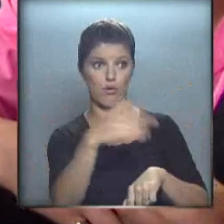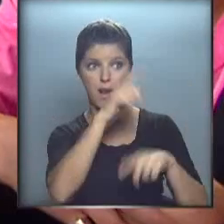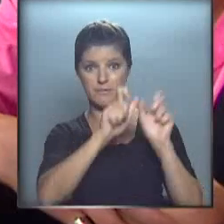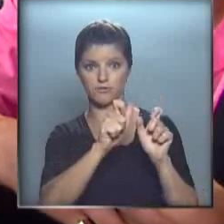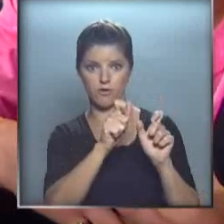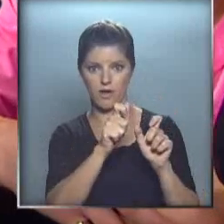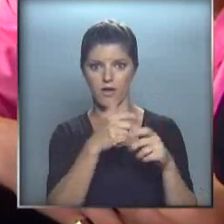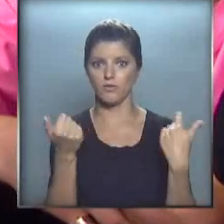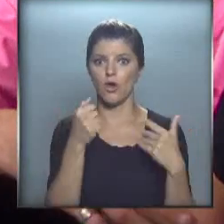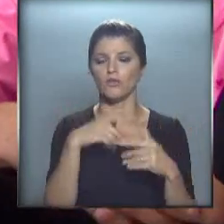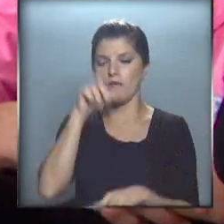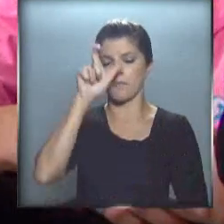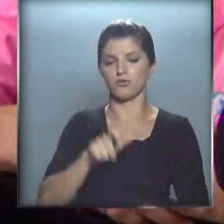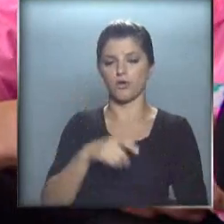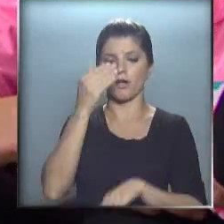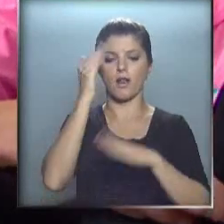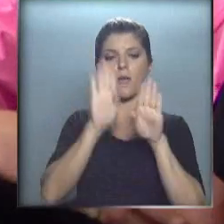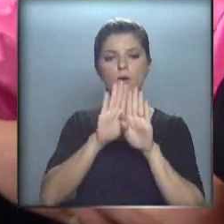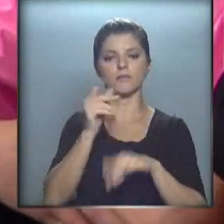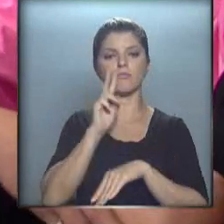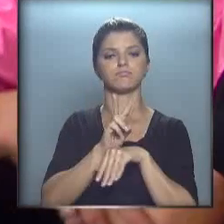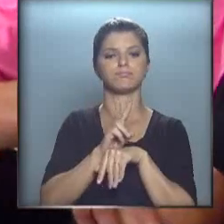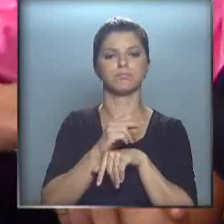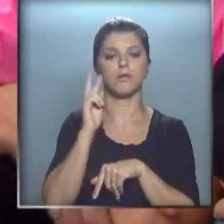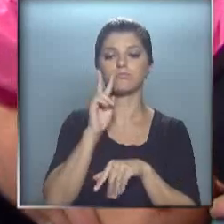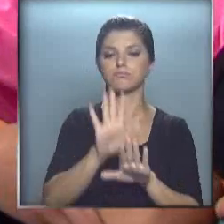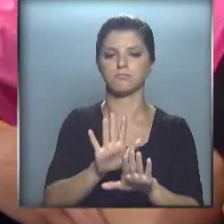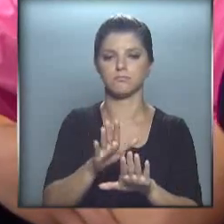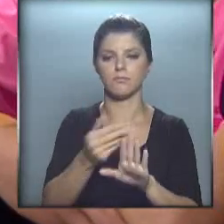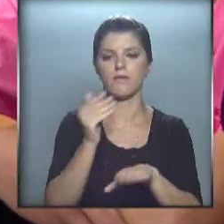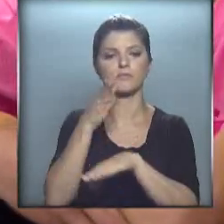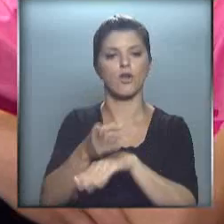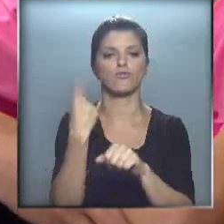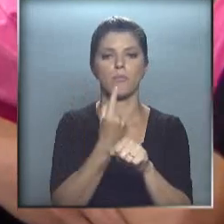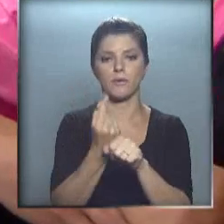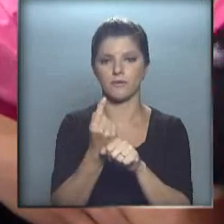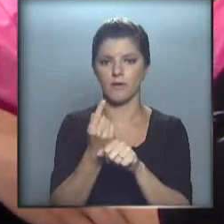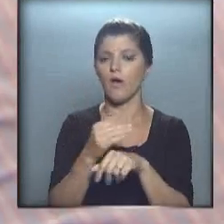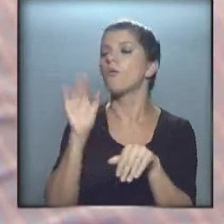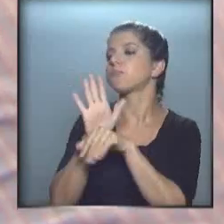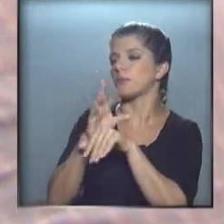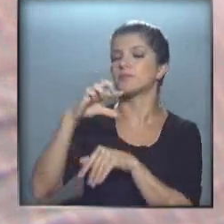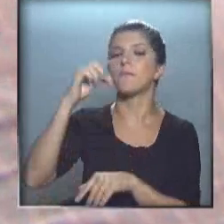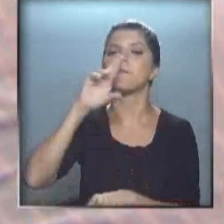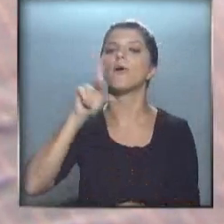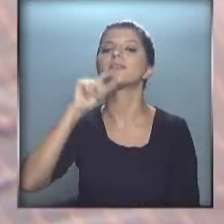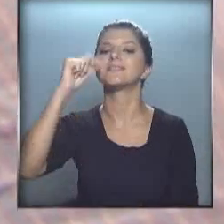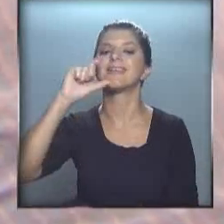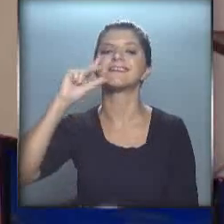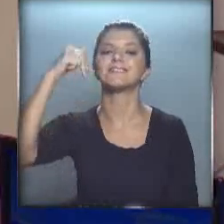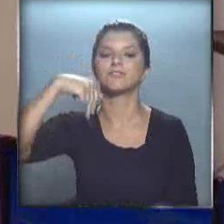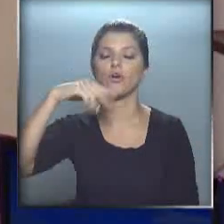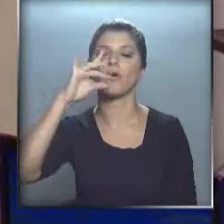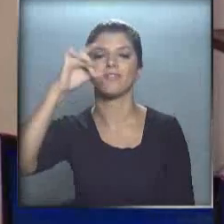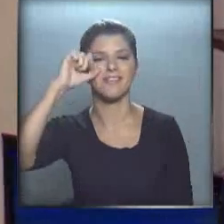ya el patobica o como lo llamen, uh-huh. entra y no lo deja pasar. Uh-huh. Portación de rostro, más que nada, ¿no? Creo que... ¿De quién piensan